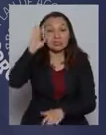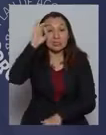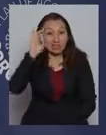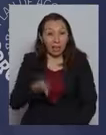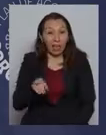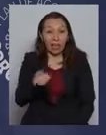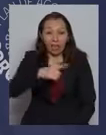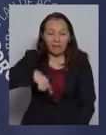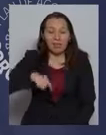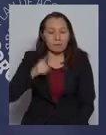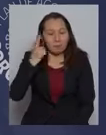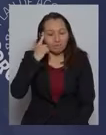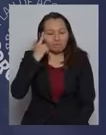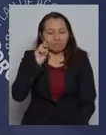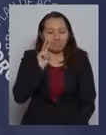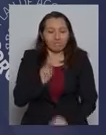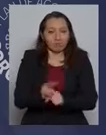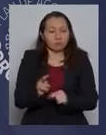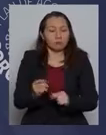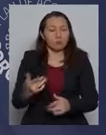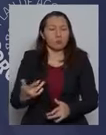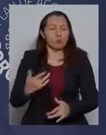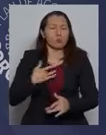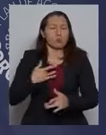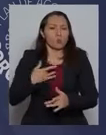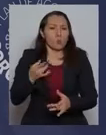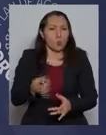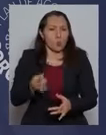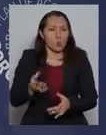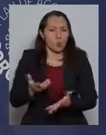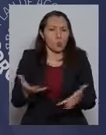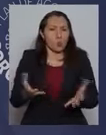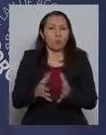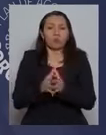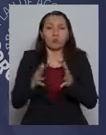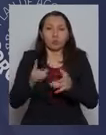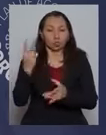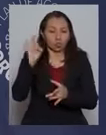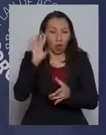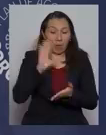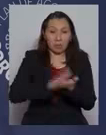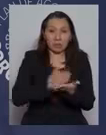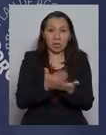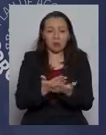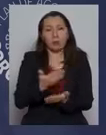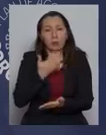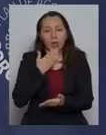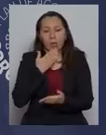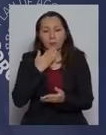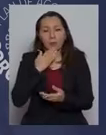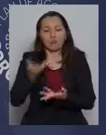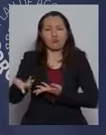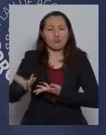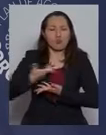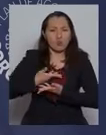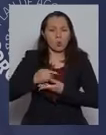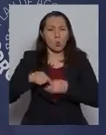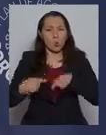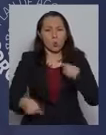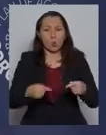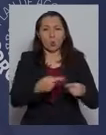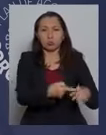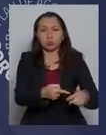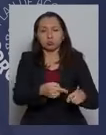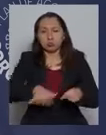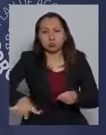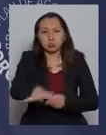nivel mundial ha sido un impacto no solamente desde el punto de vista sanitario, sino que ha producido un impacto también